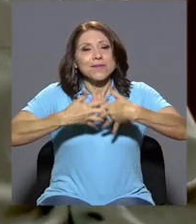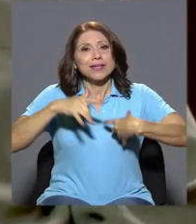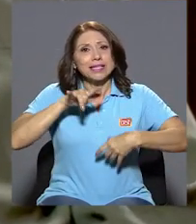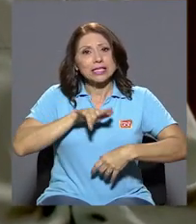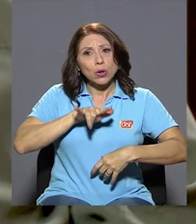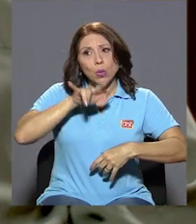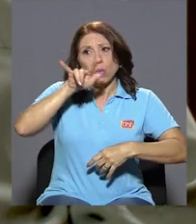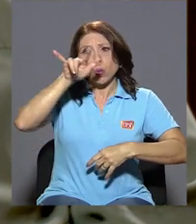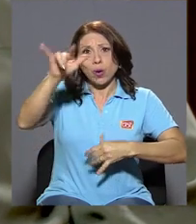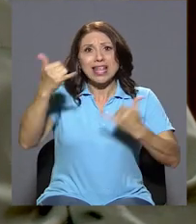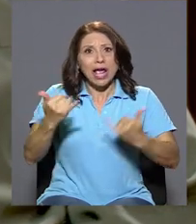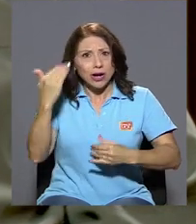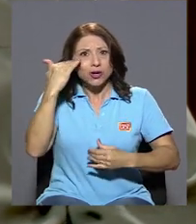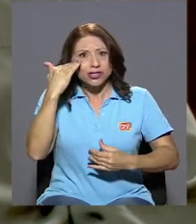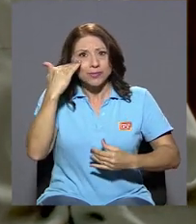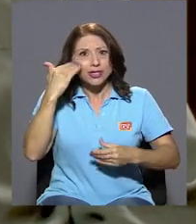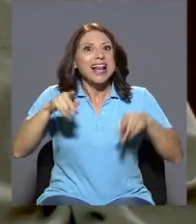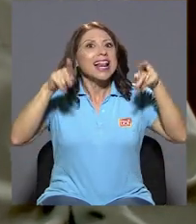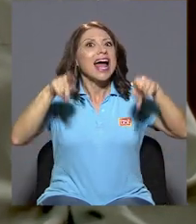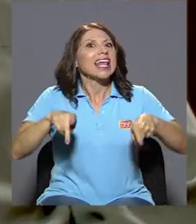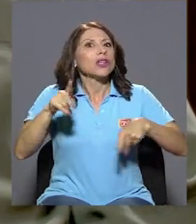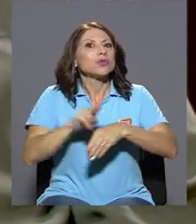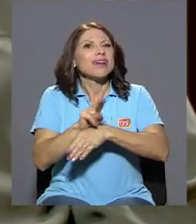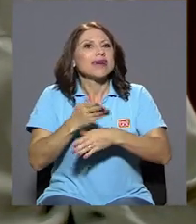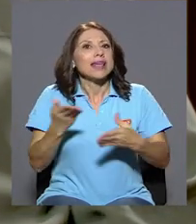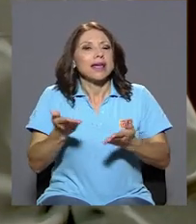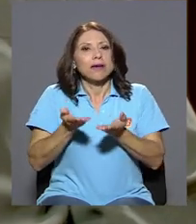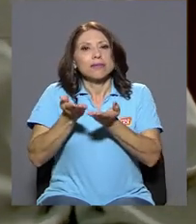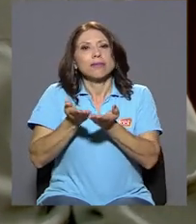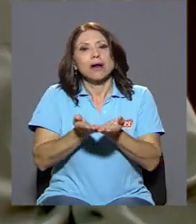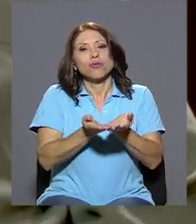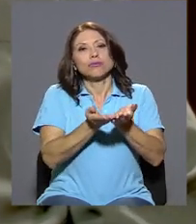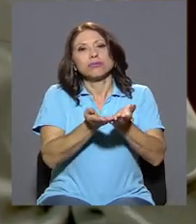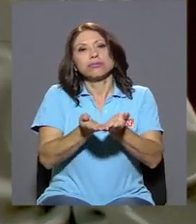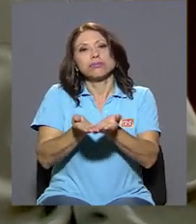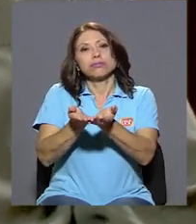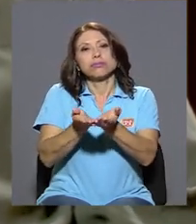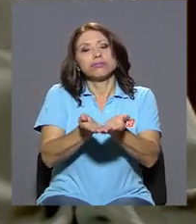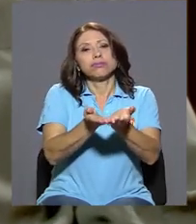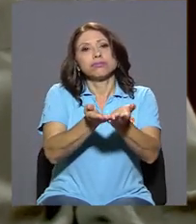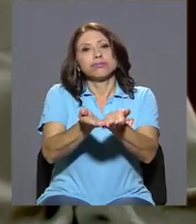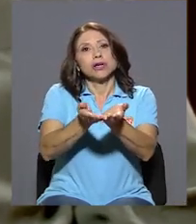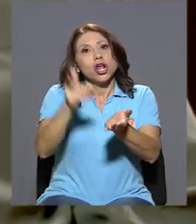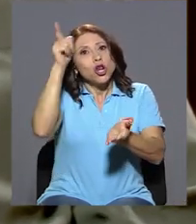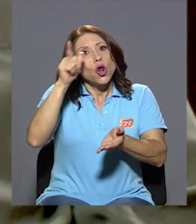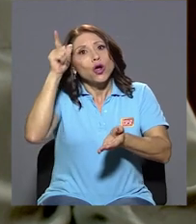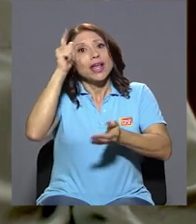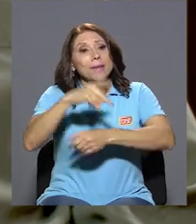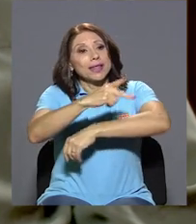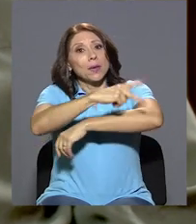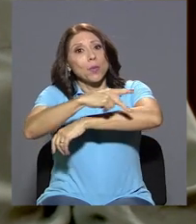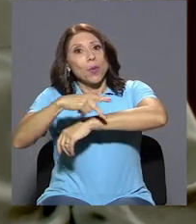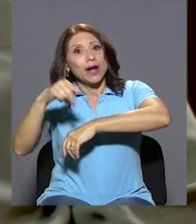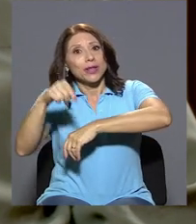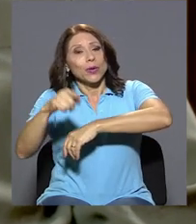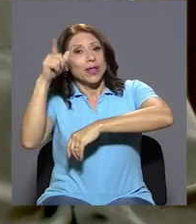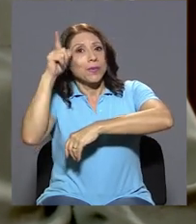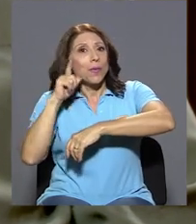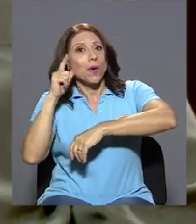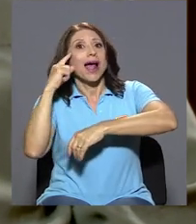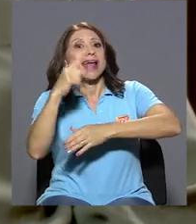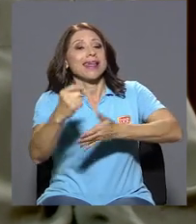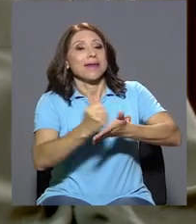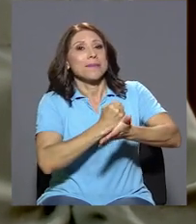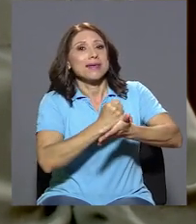líneas aéreas que conocemos hoy día la gente viajaba por barco entonces lógicamente iban al puerto a conseguir la visa